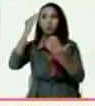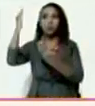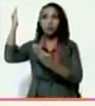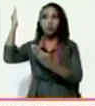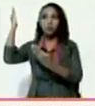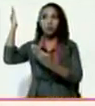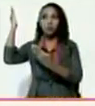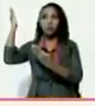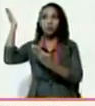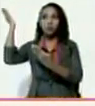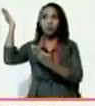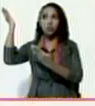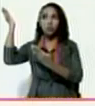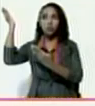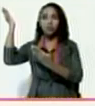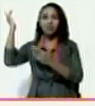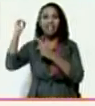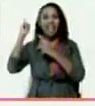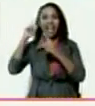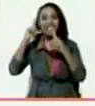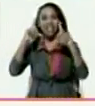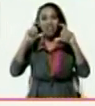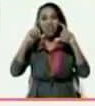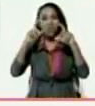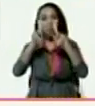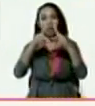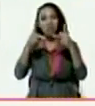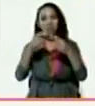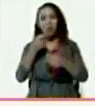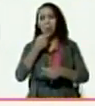Comandante Chávez. Estas portadas sí son bonitas, ¿verdad? De 4F.